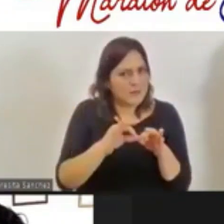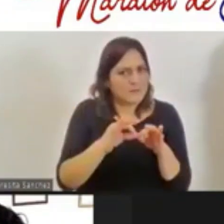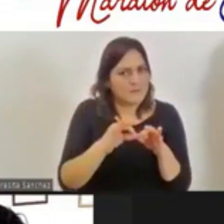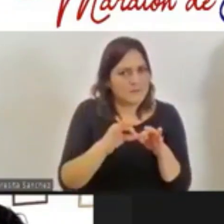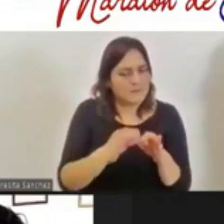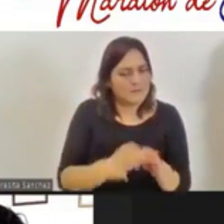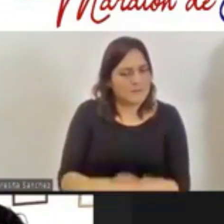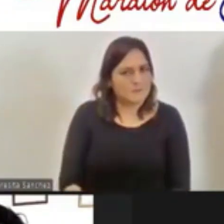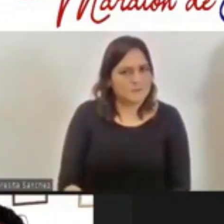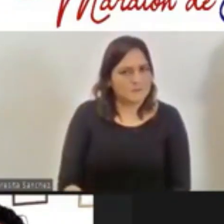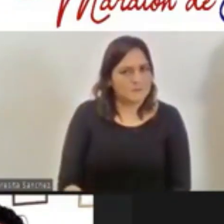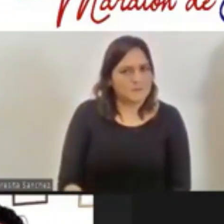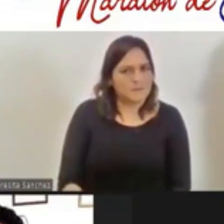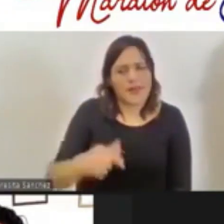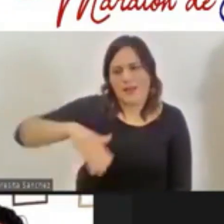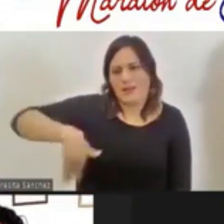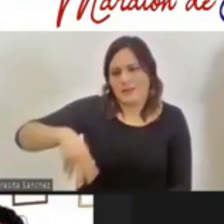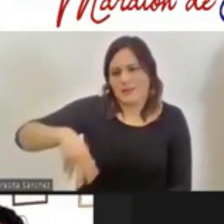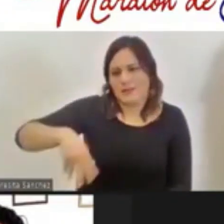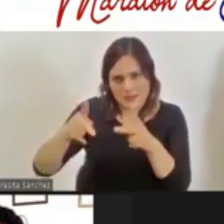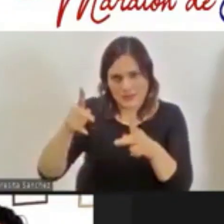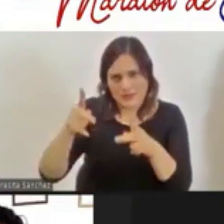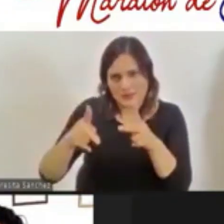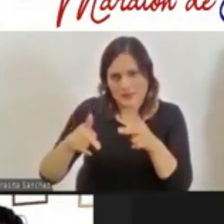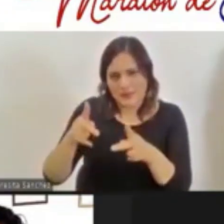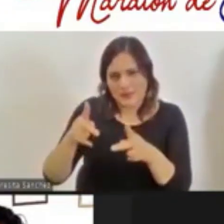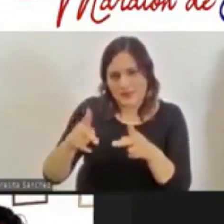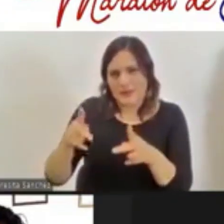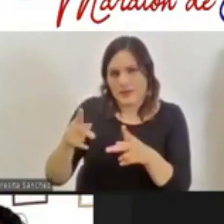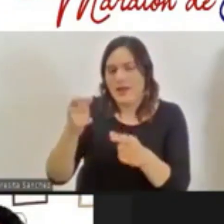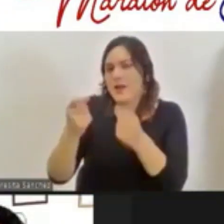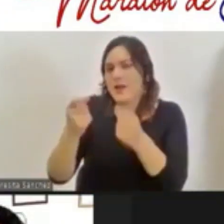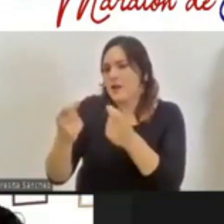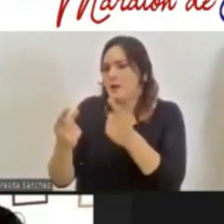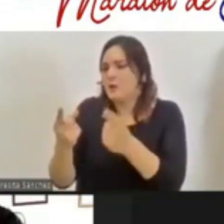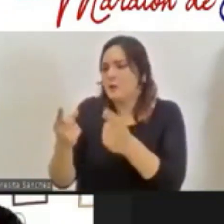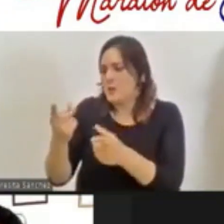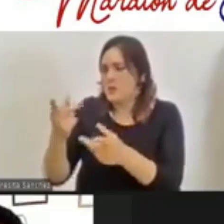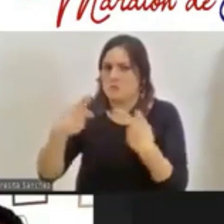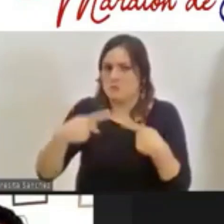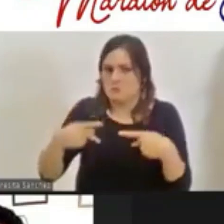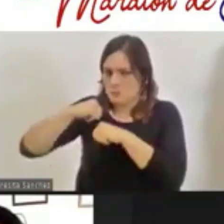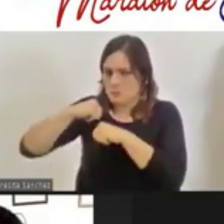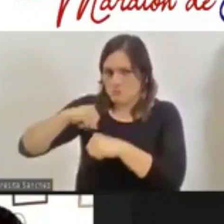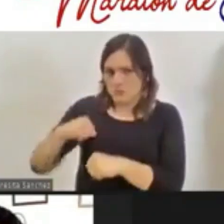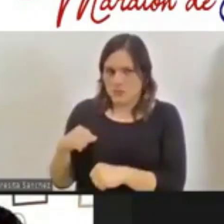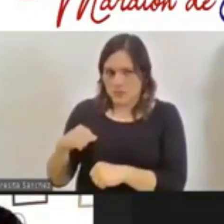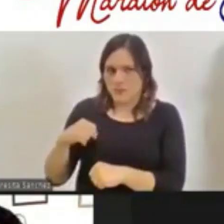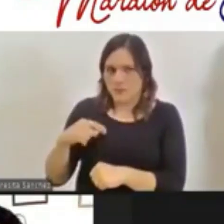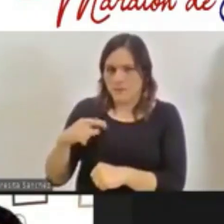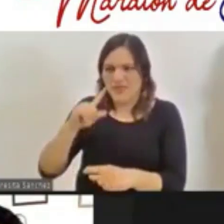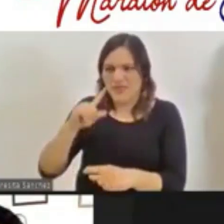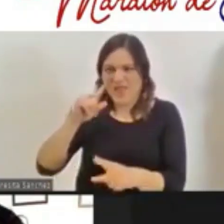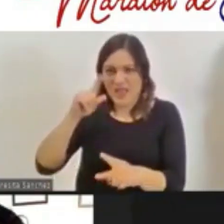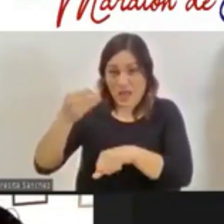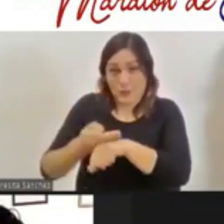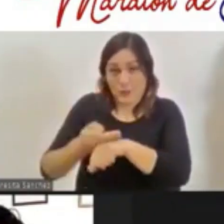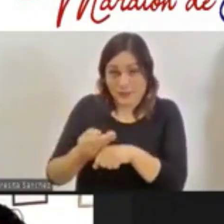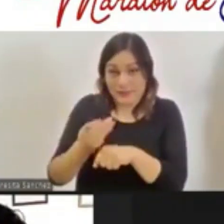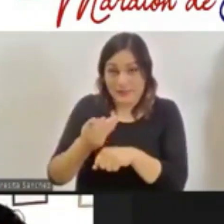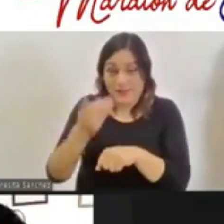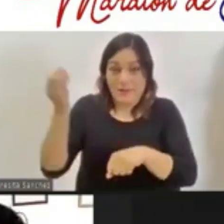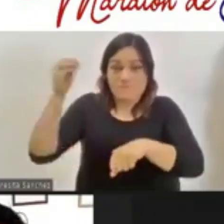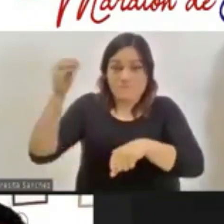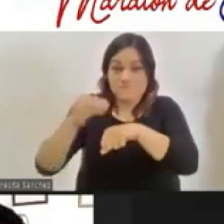lo platicábamos ahorita con la gente de la Coordinación Nacional, es lo que se trata aquí es sumar, y yo creo que ustedes están